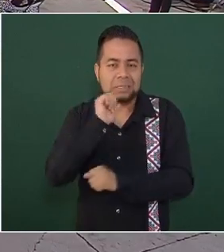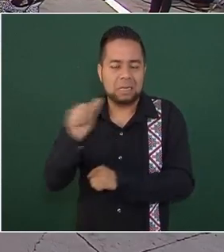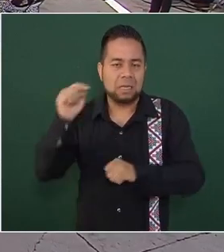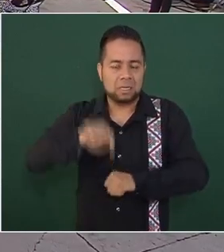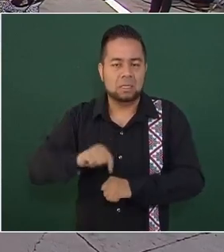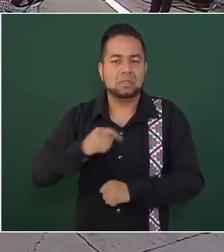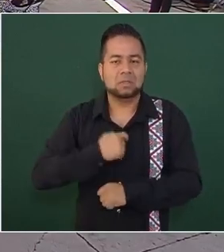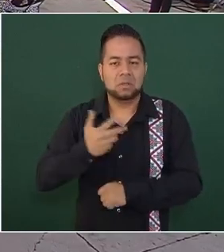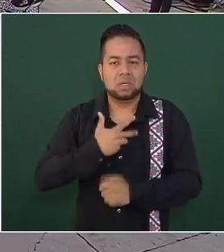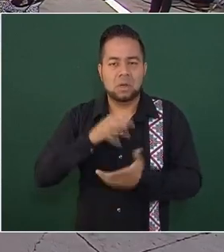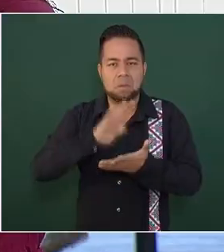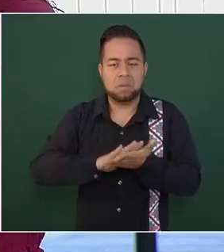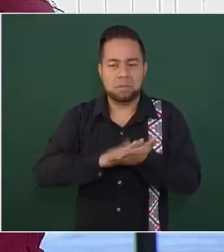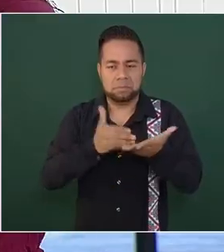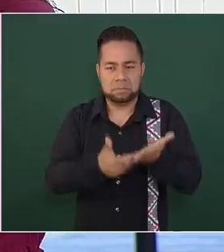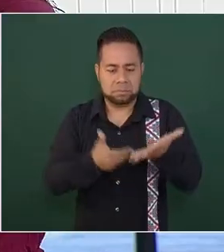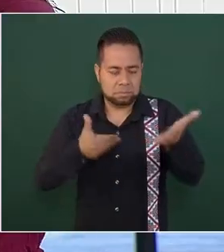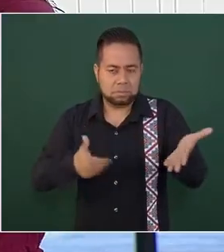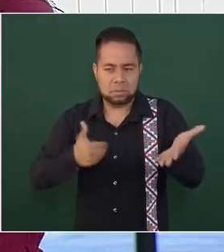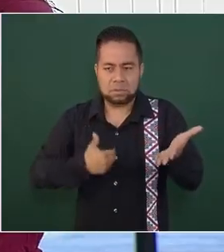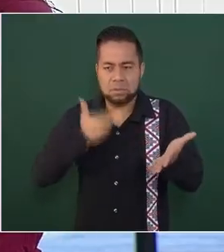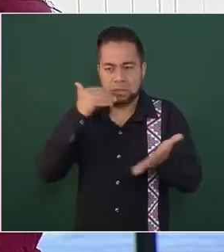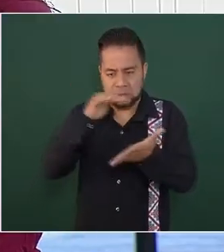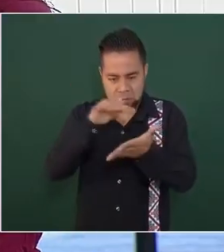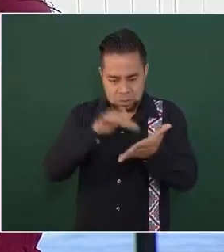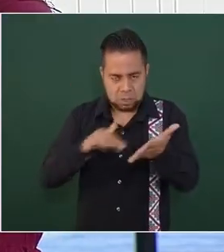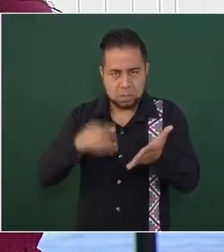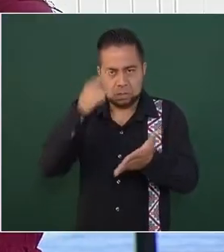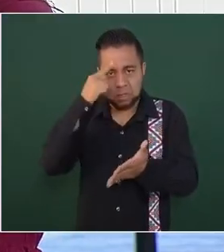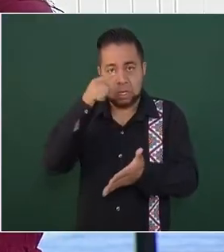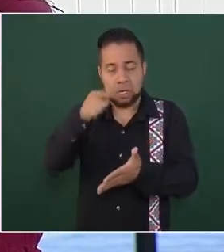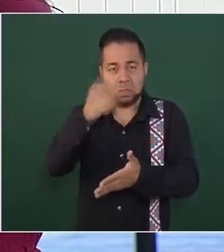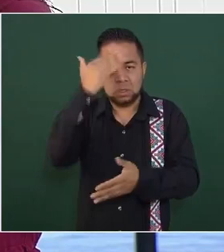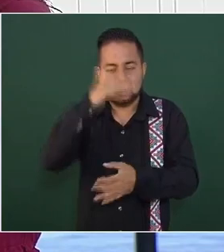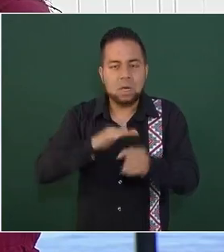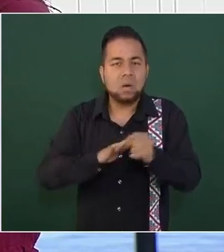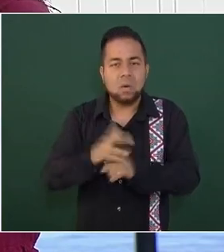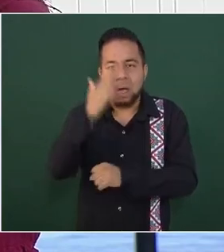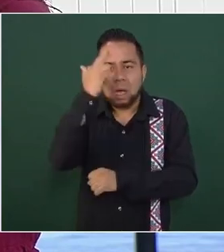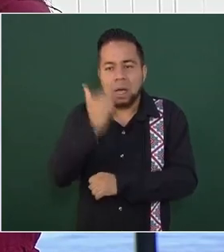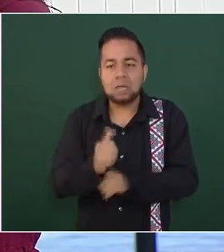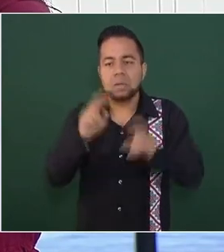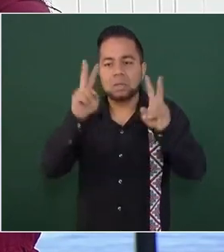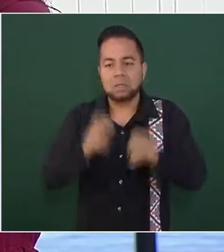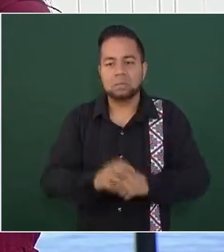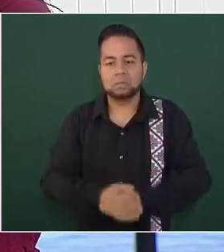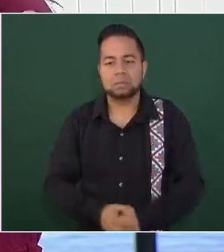traigo un documento que sí me gustaría leérselo para que sepamos de qué se trata el tema